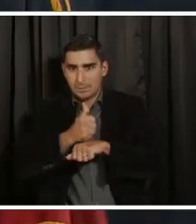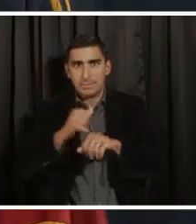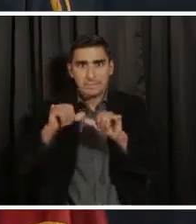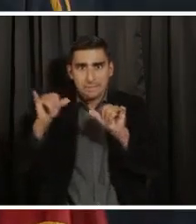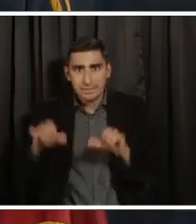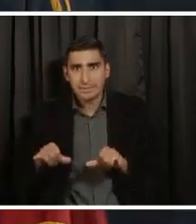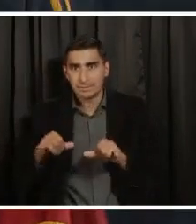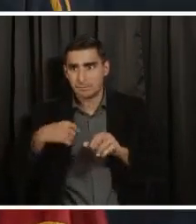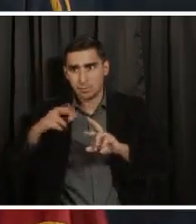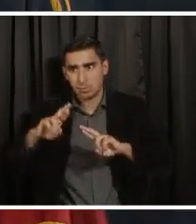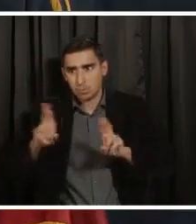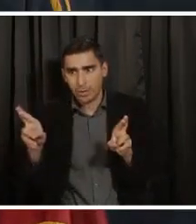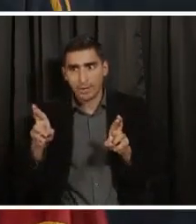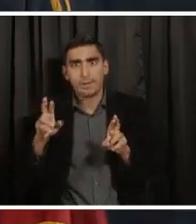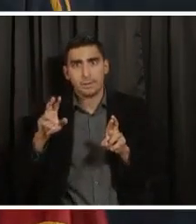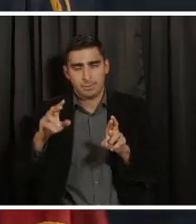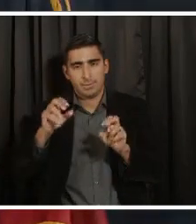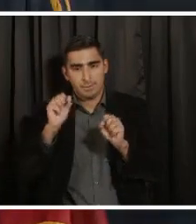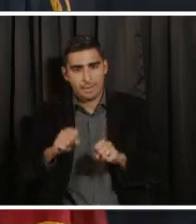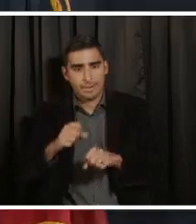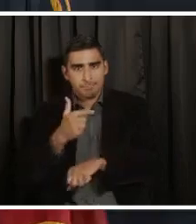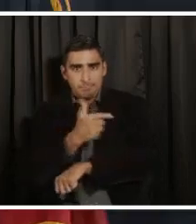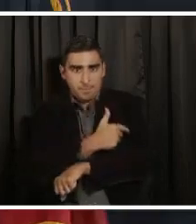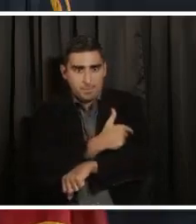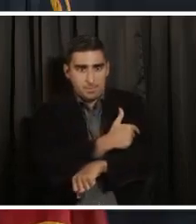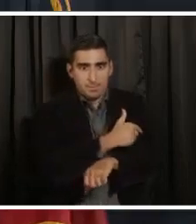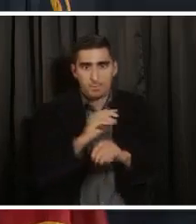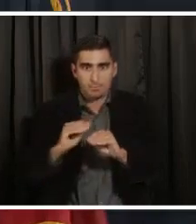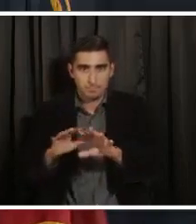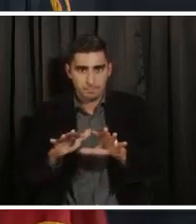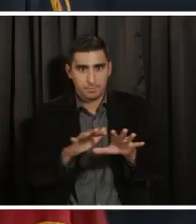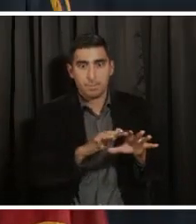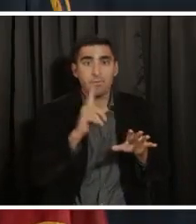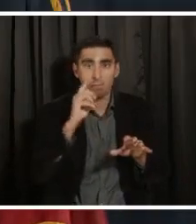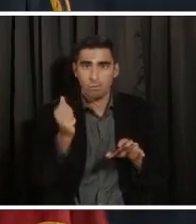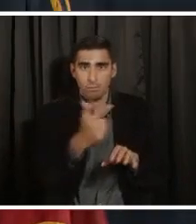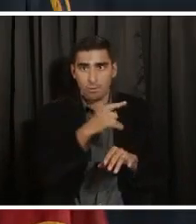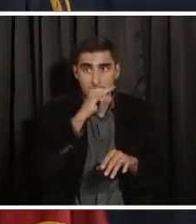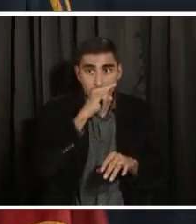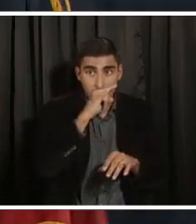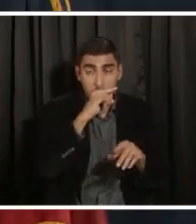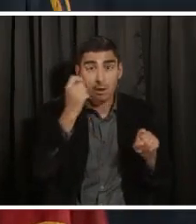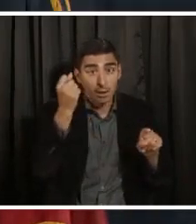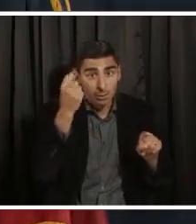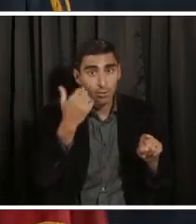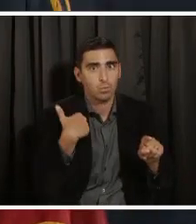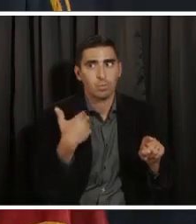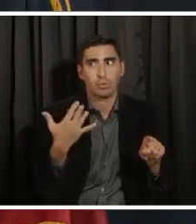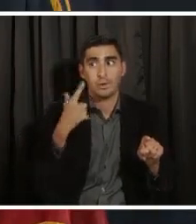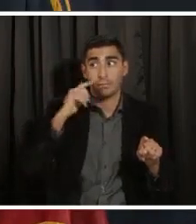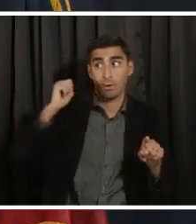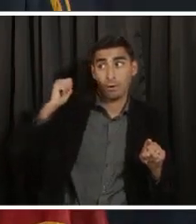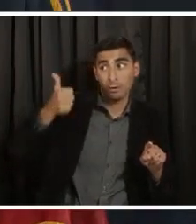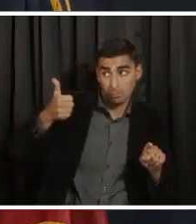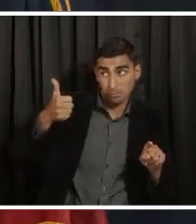estar listos para vacunar a los niños apenas nos den la luz verde.